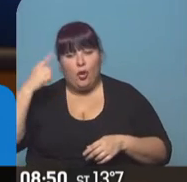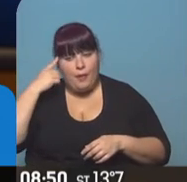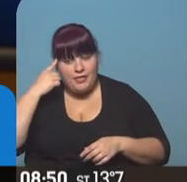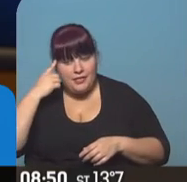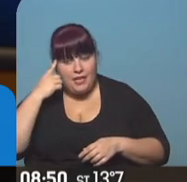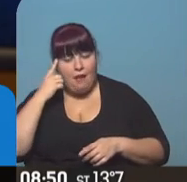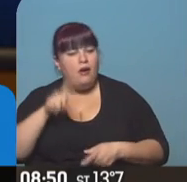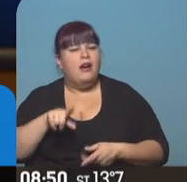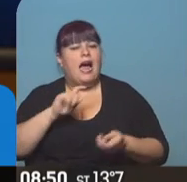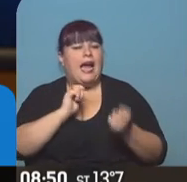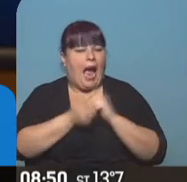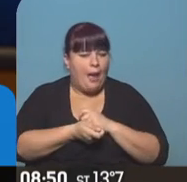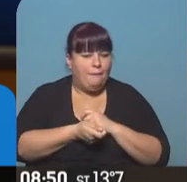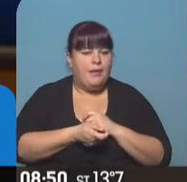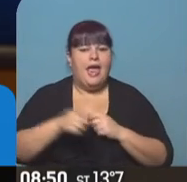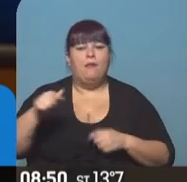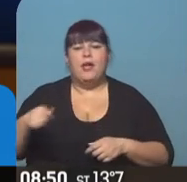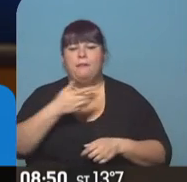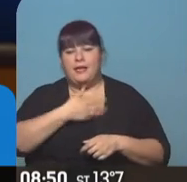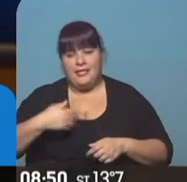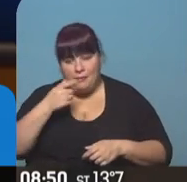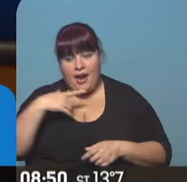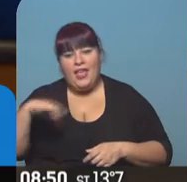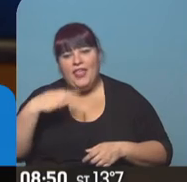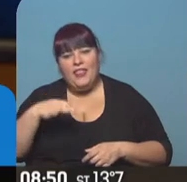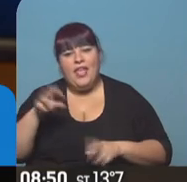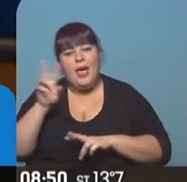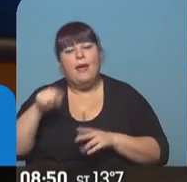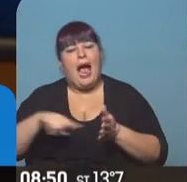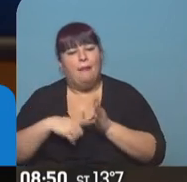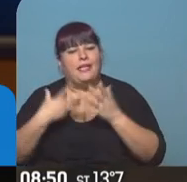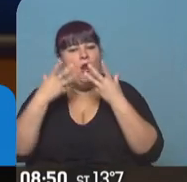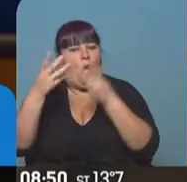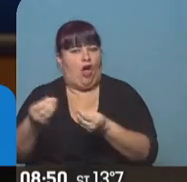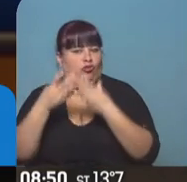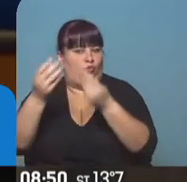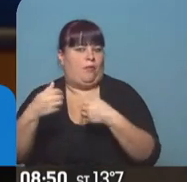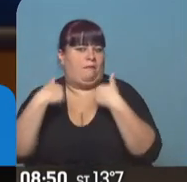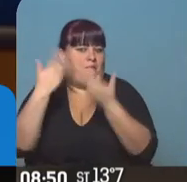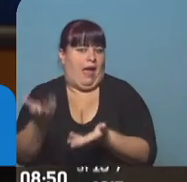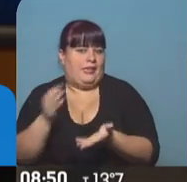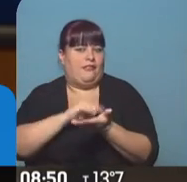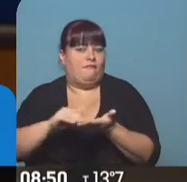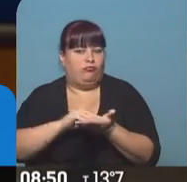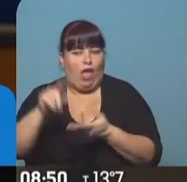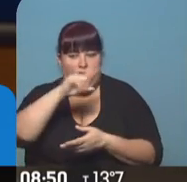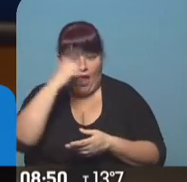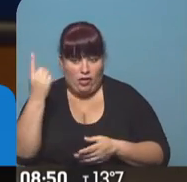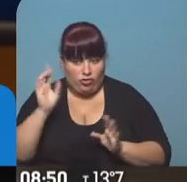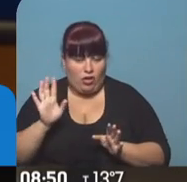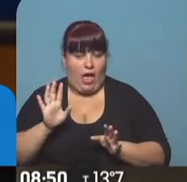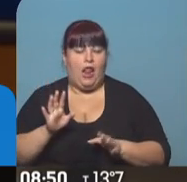a cambiemos y a nuestro presidente hay que tratar de que la ciudad de leh aporte la mayor cantidad de diputados nacionales